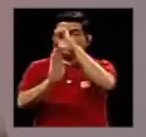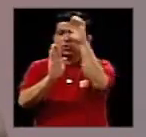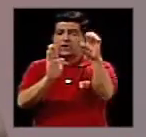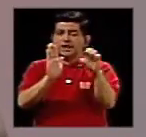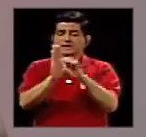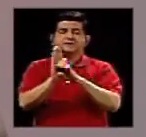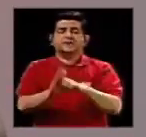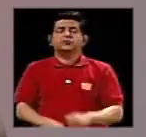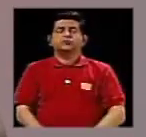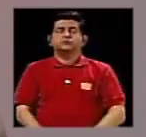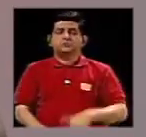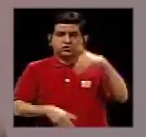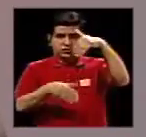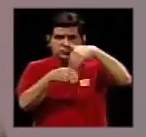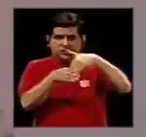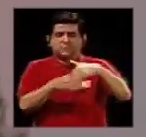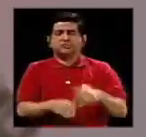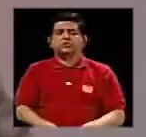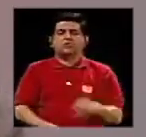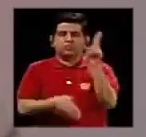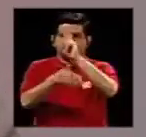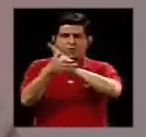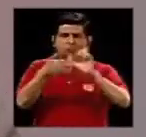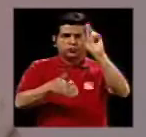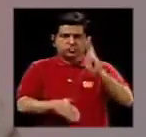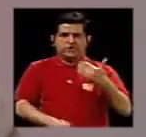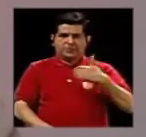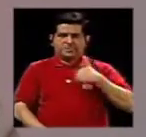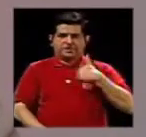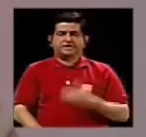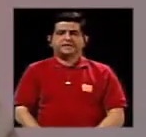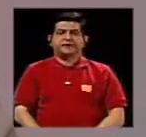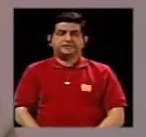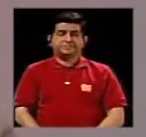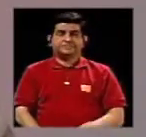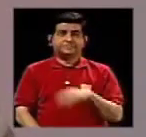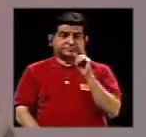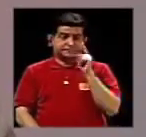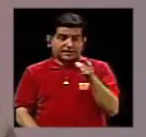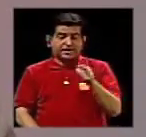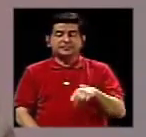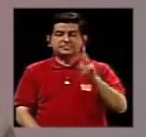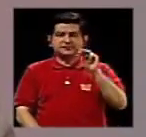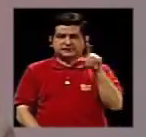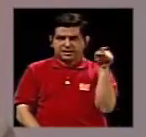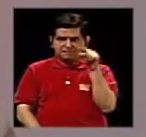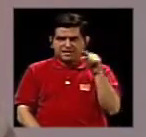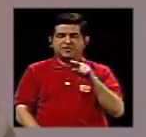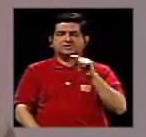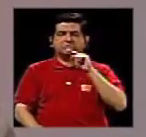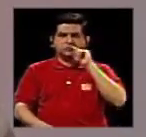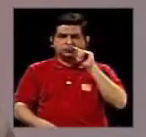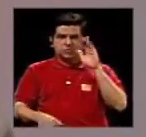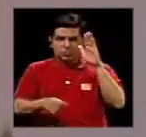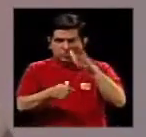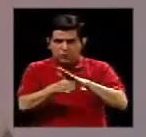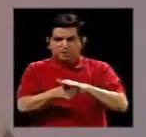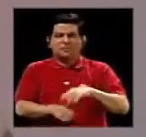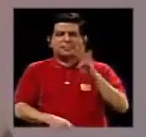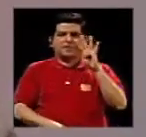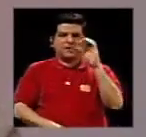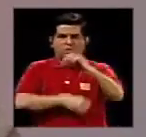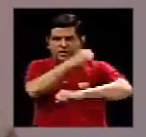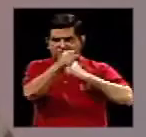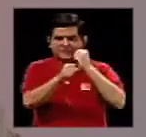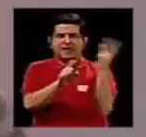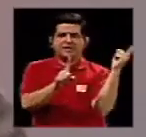orgánico de la Universidad de Costa Rica que que casualmente este este mes de marzo está cumpliendo 40 años de haberse